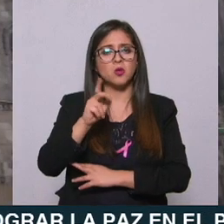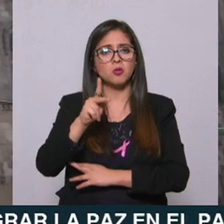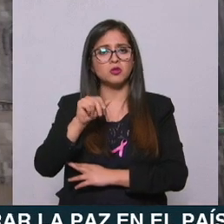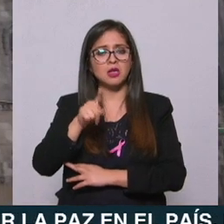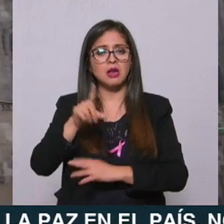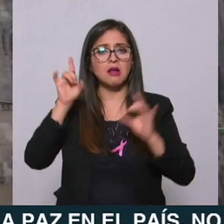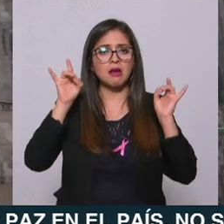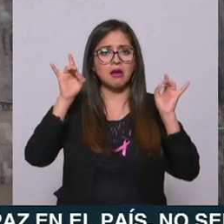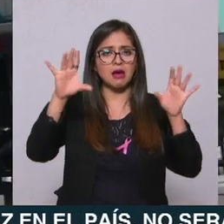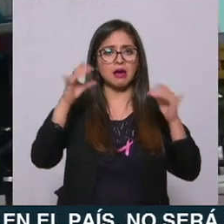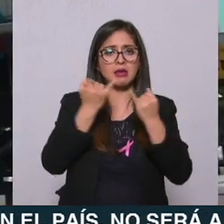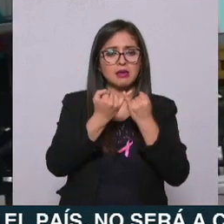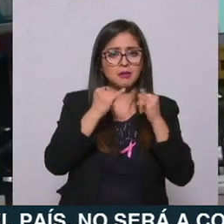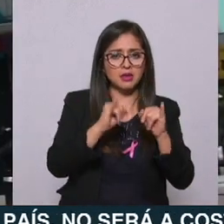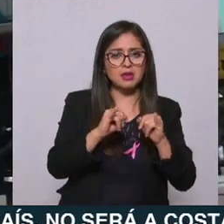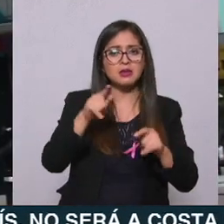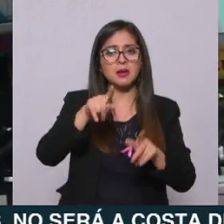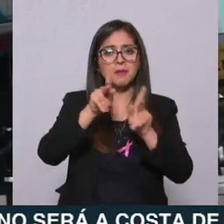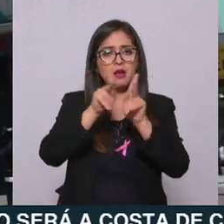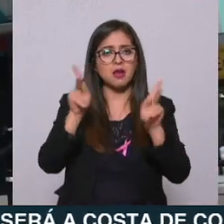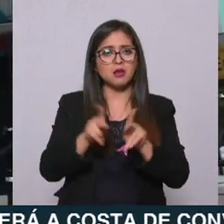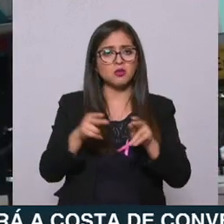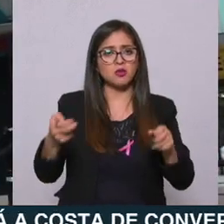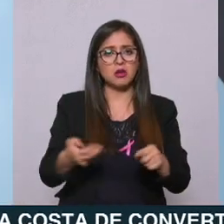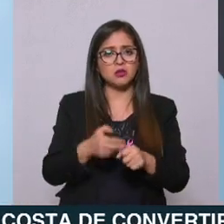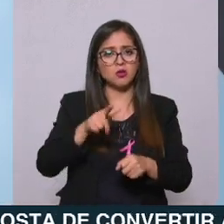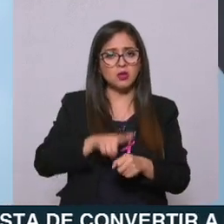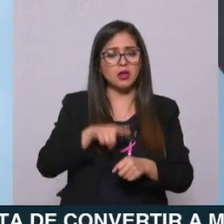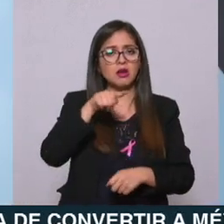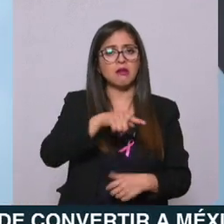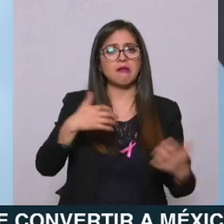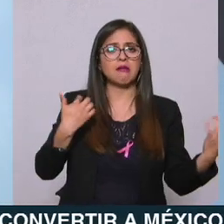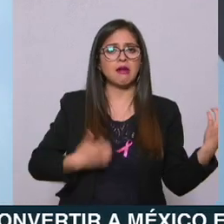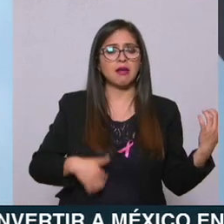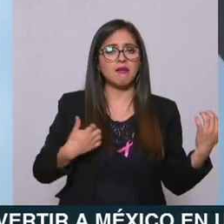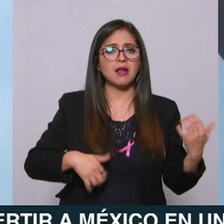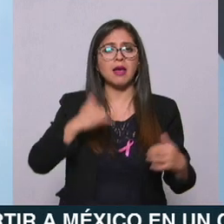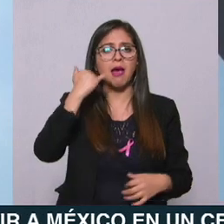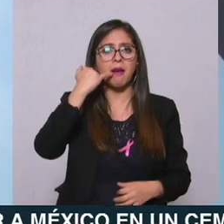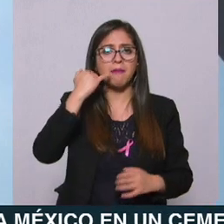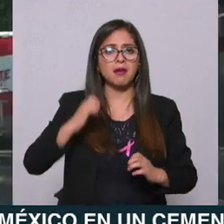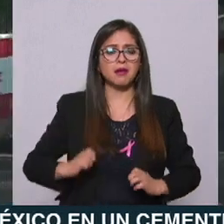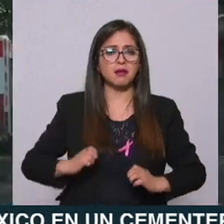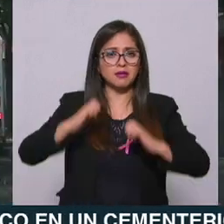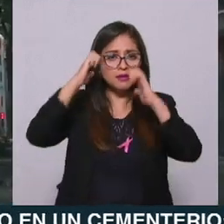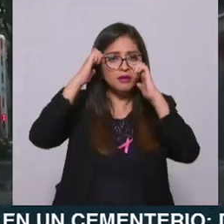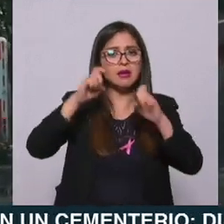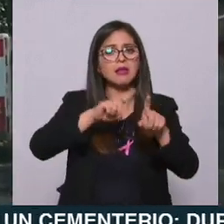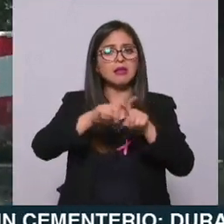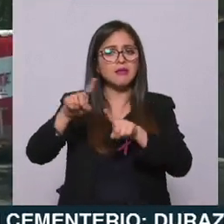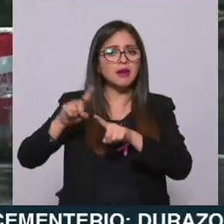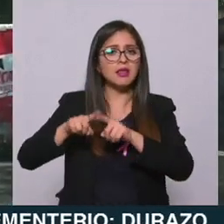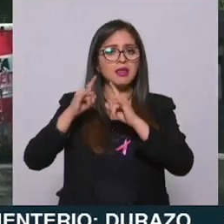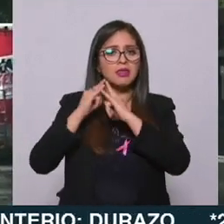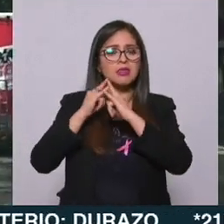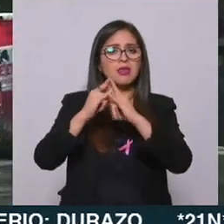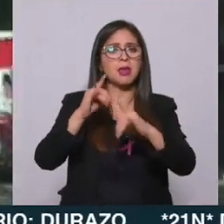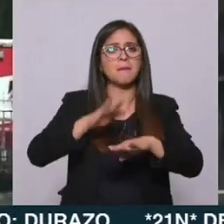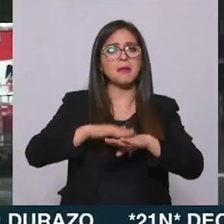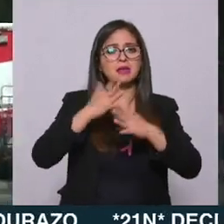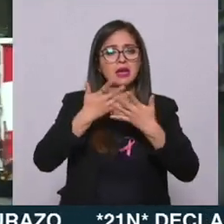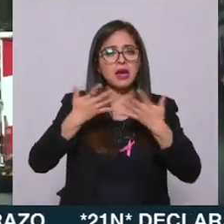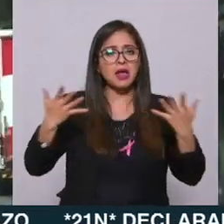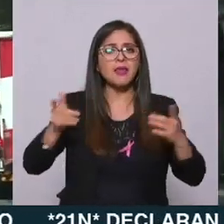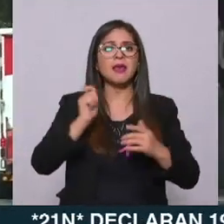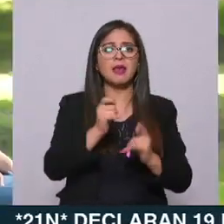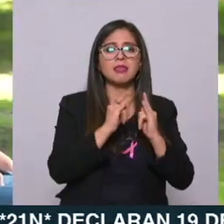de la Independencia, el Palacio Nacional, Garibaldi y la Torre Latinoamericana, así como algunos de los tianguis más grandes, Tepito